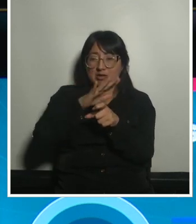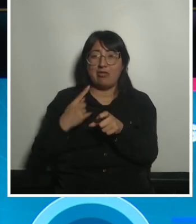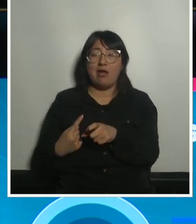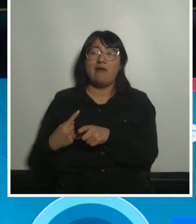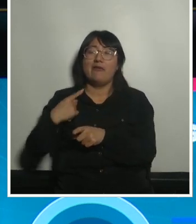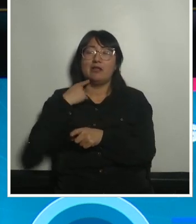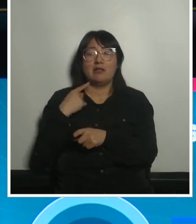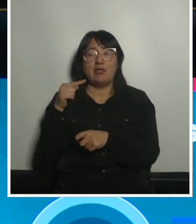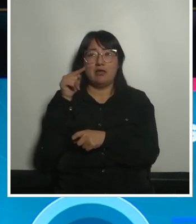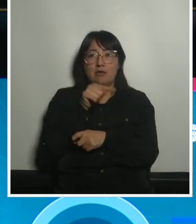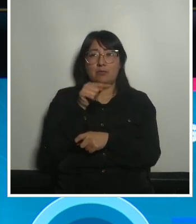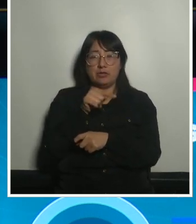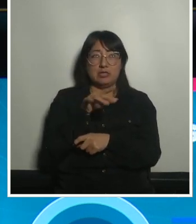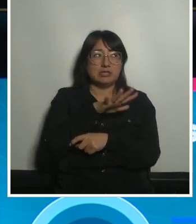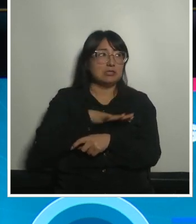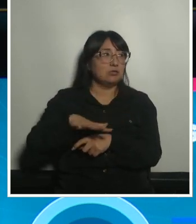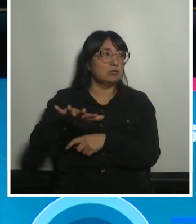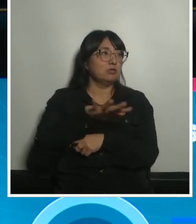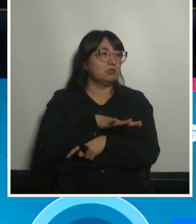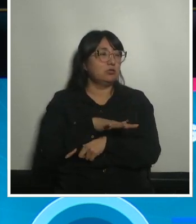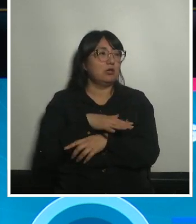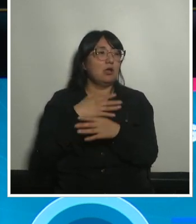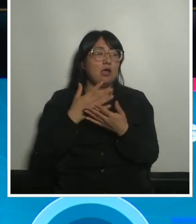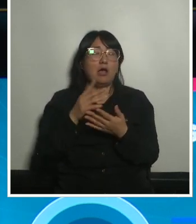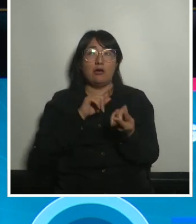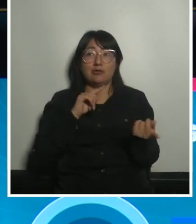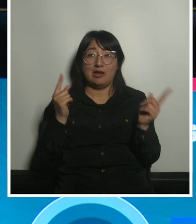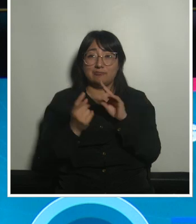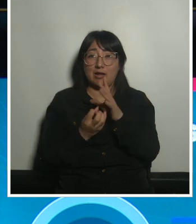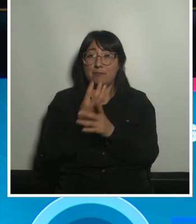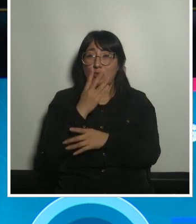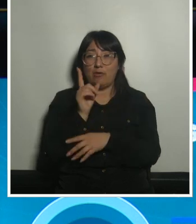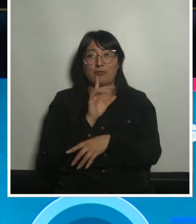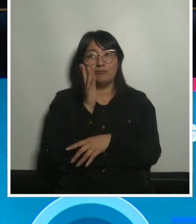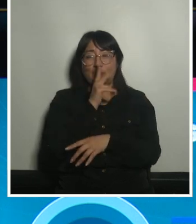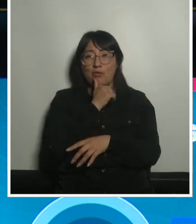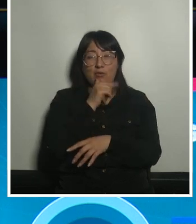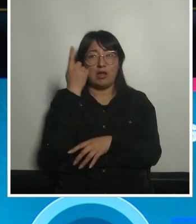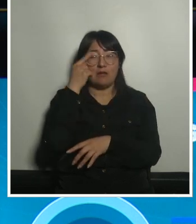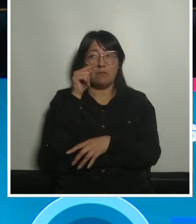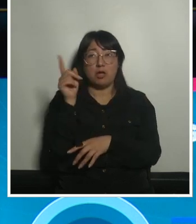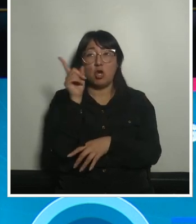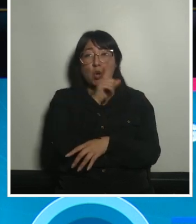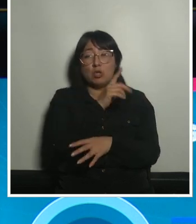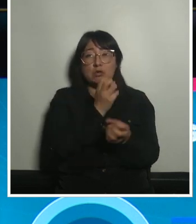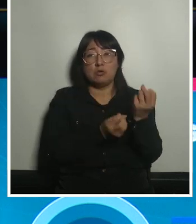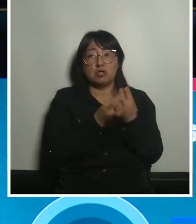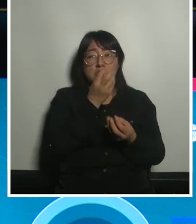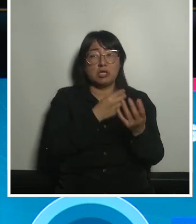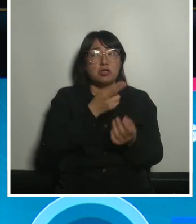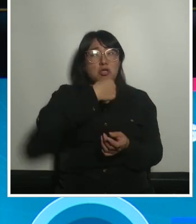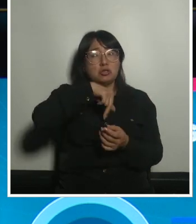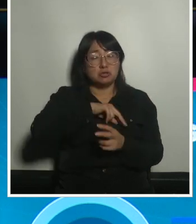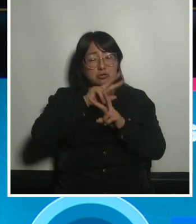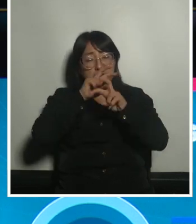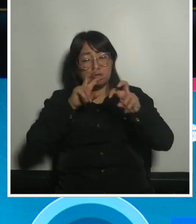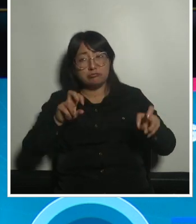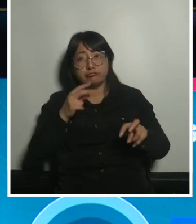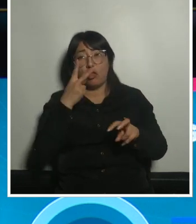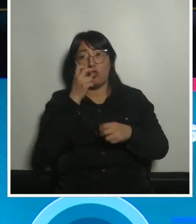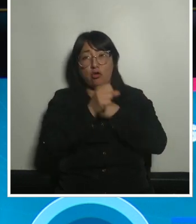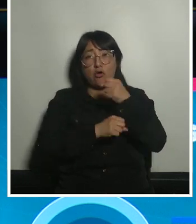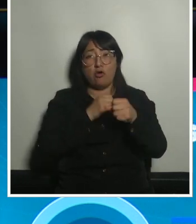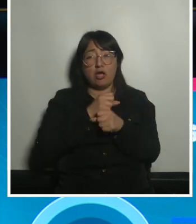afectadas por estos casos. No está actualizado, acá no están los últimos incendios, pero más o menos reconstruimos cada 2 años algunos de